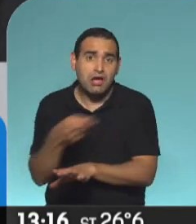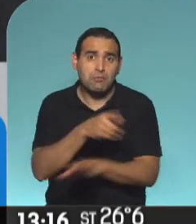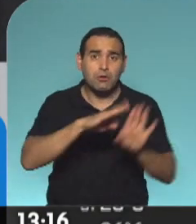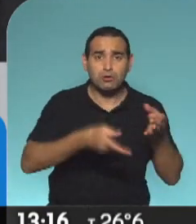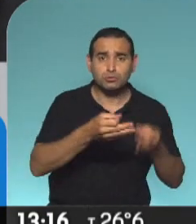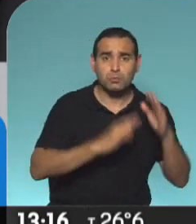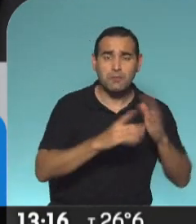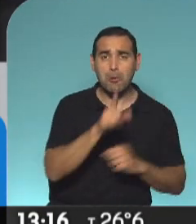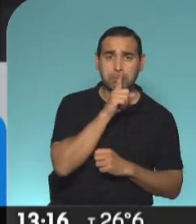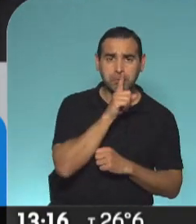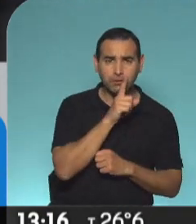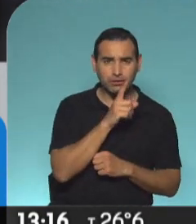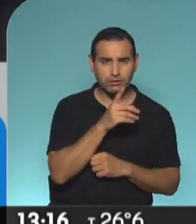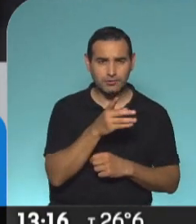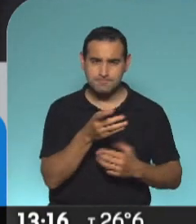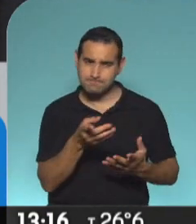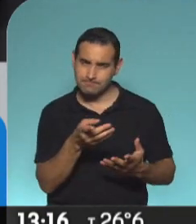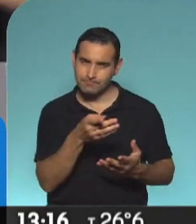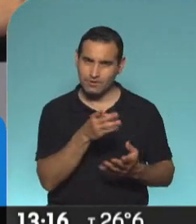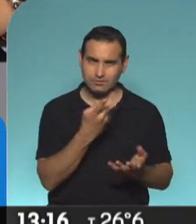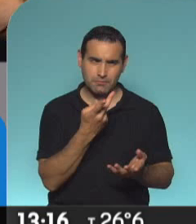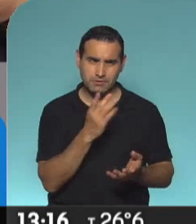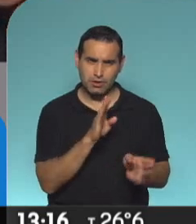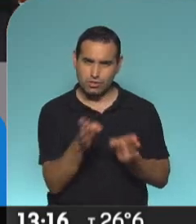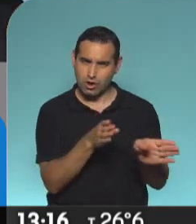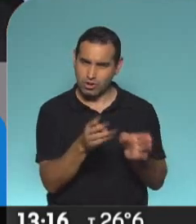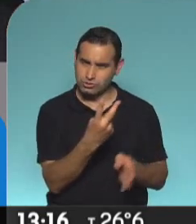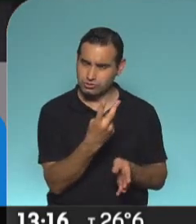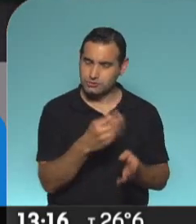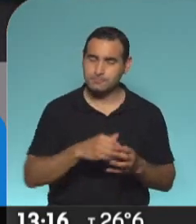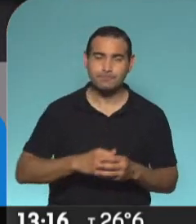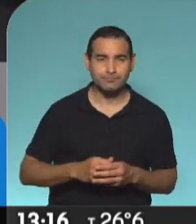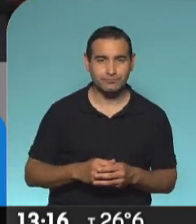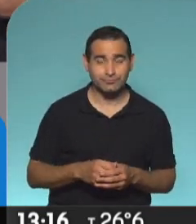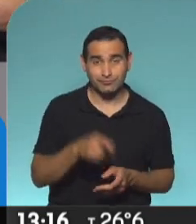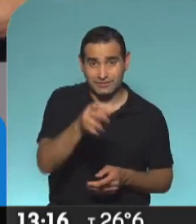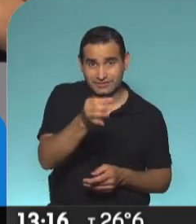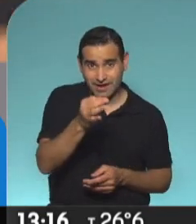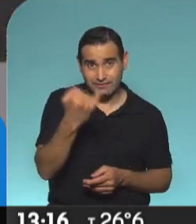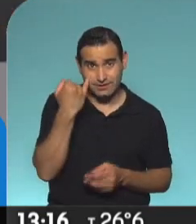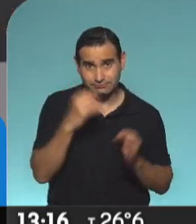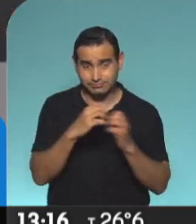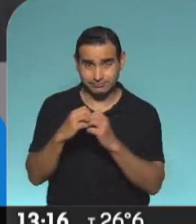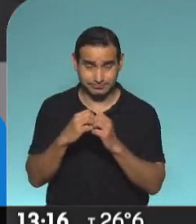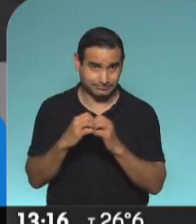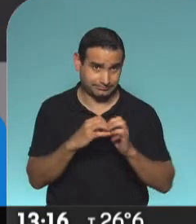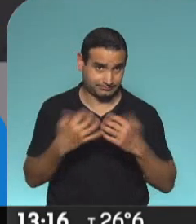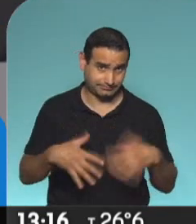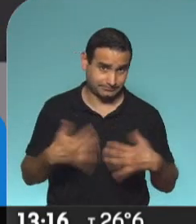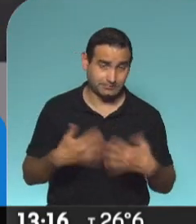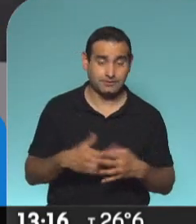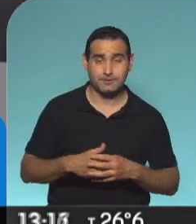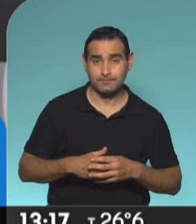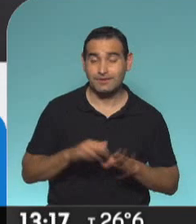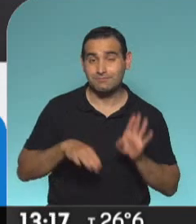hace. Entonces, la doble vara de la Corte es lo que nos generó mucha sorpresa en el día de ayer. Usted sabe que hubo muchas repercusiones, secretario, sobre todo, por supuesto, de distintos